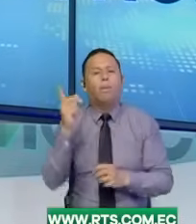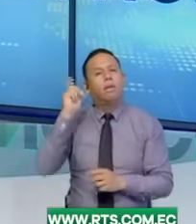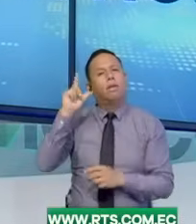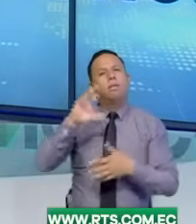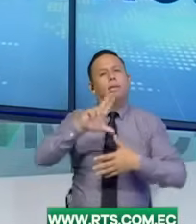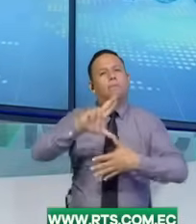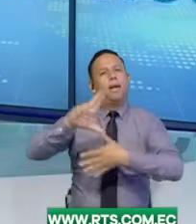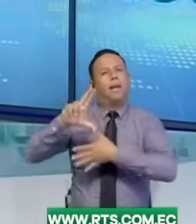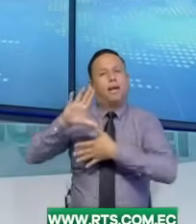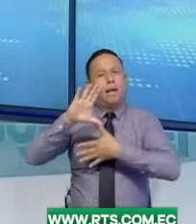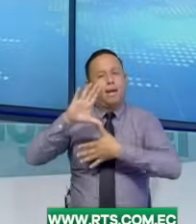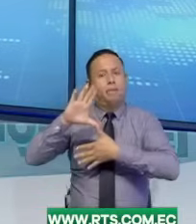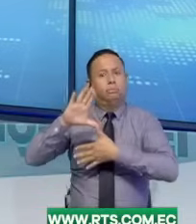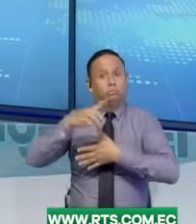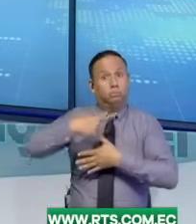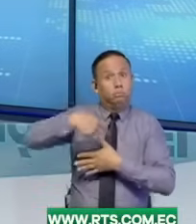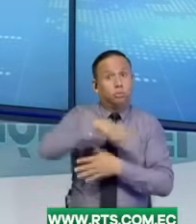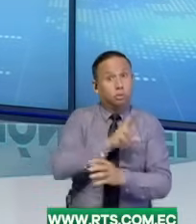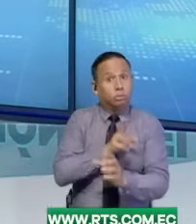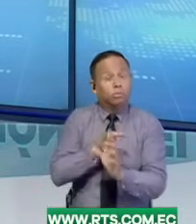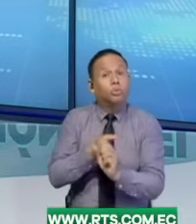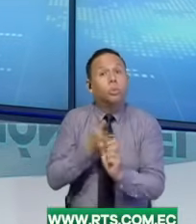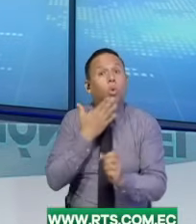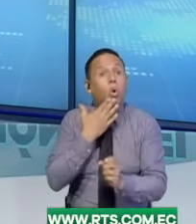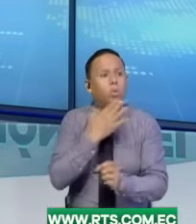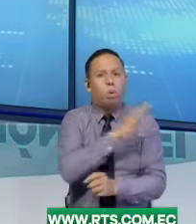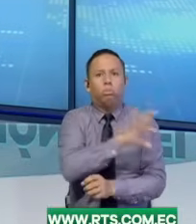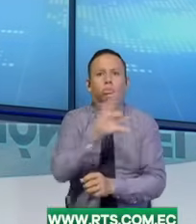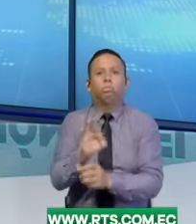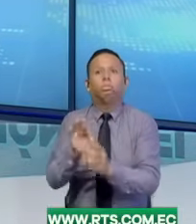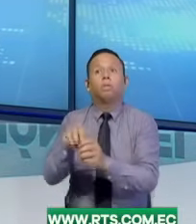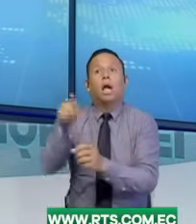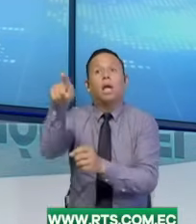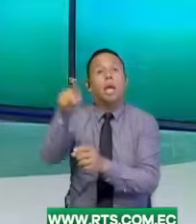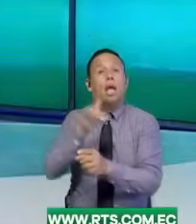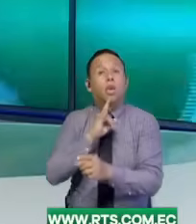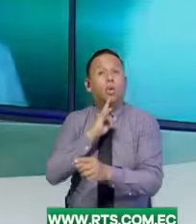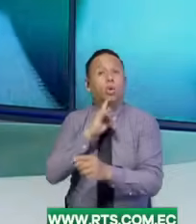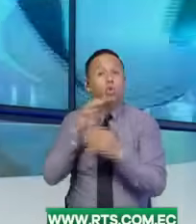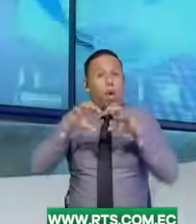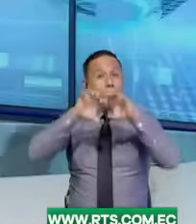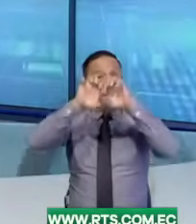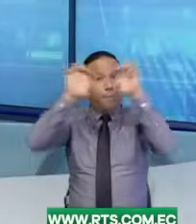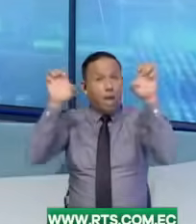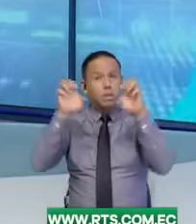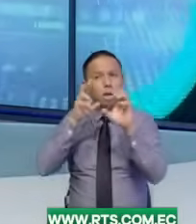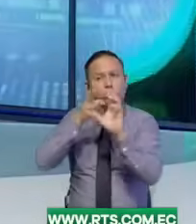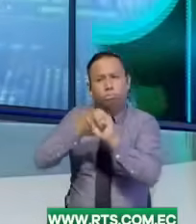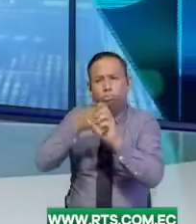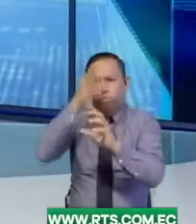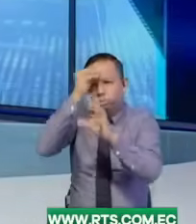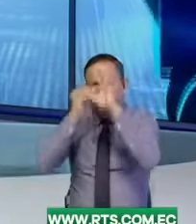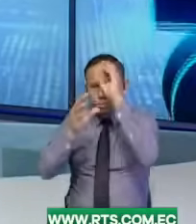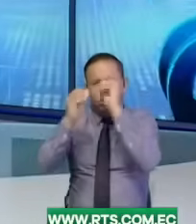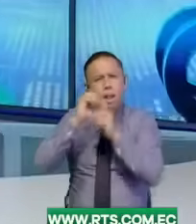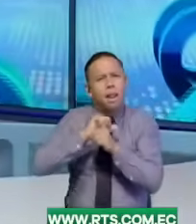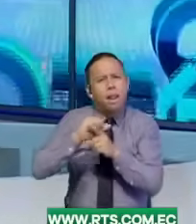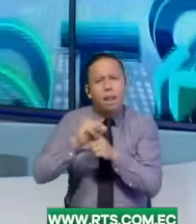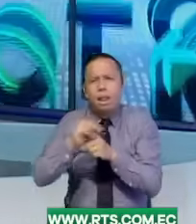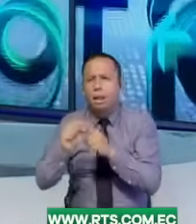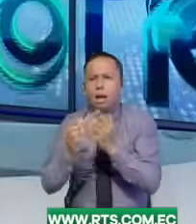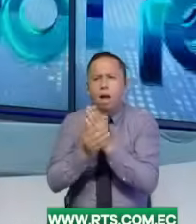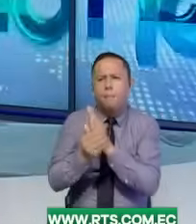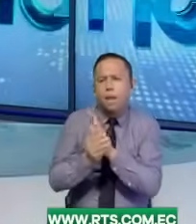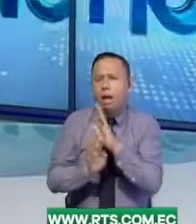Américas. Quienes apliquen realizarán prácticas en empresas estadounidenses para adquirir conocimientos, desarrollar habilidades